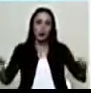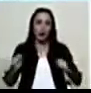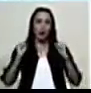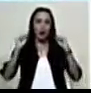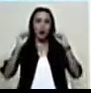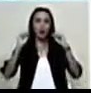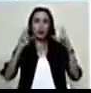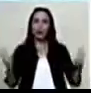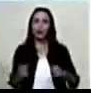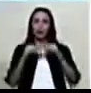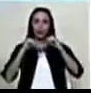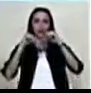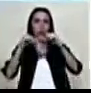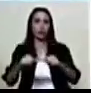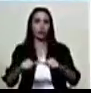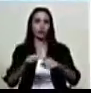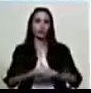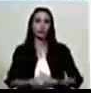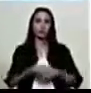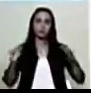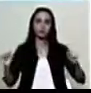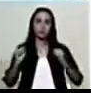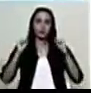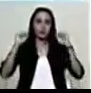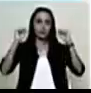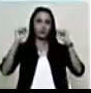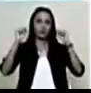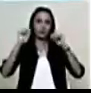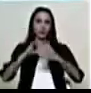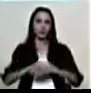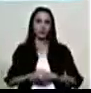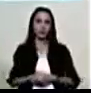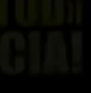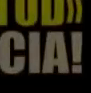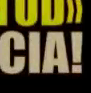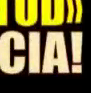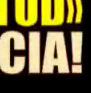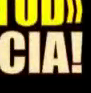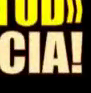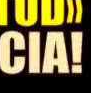Hasta la victoria siempre. Venceremos. Siempre venceremos.